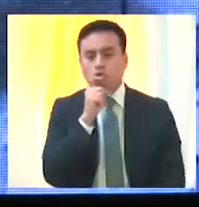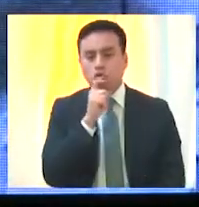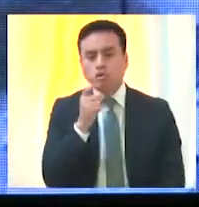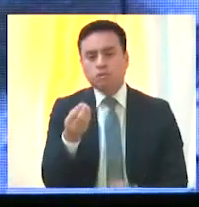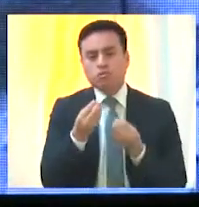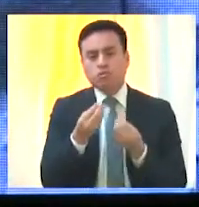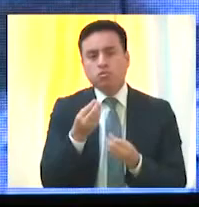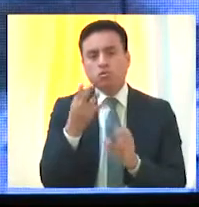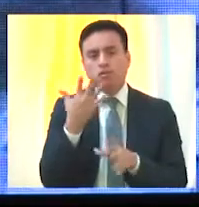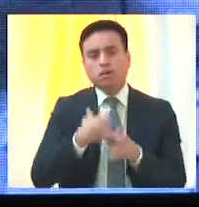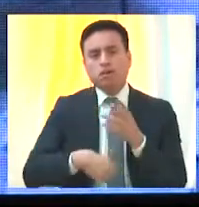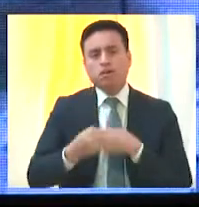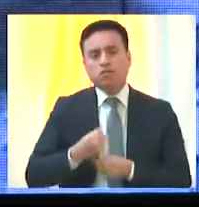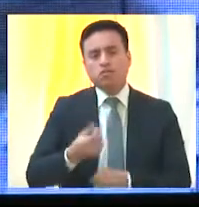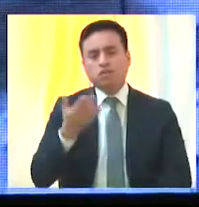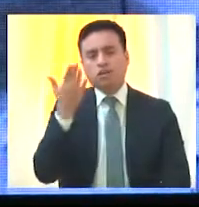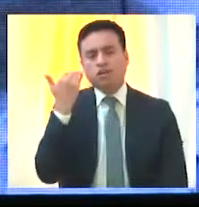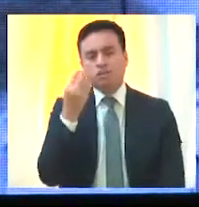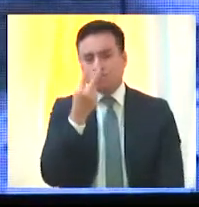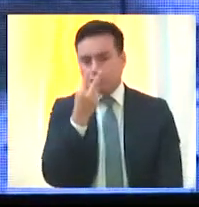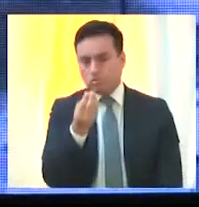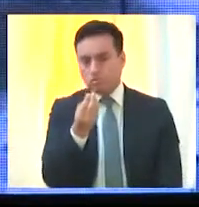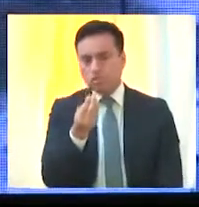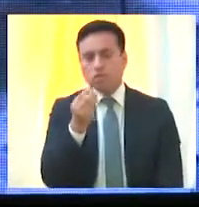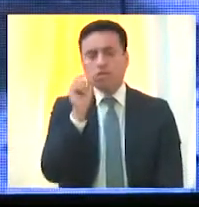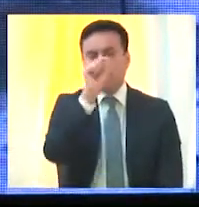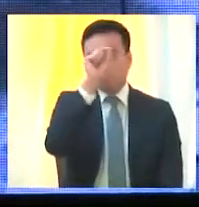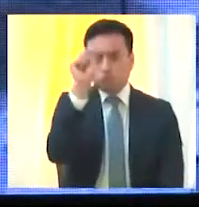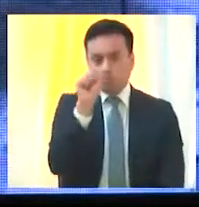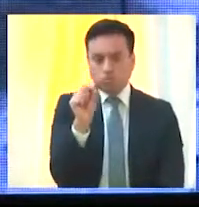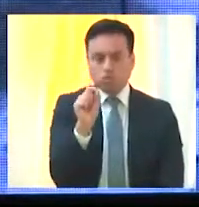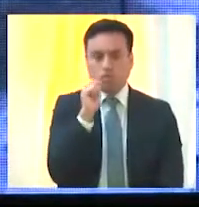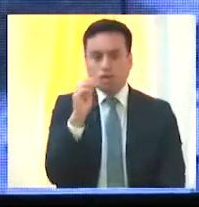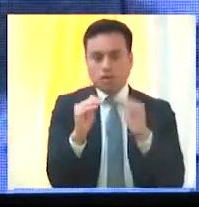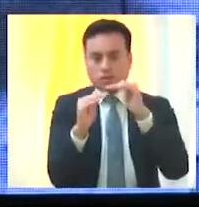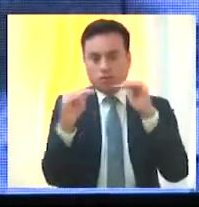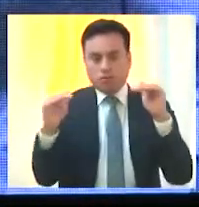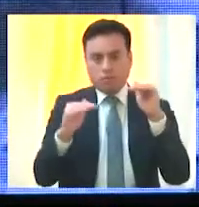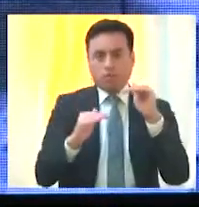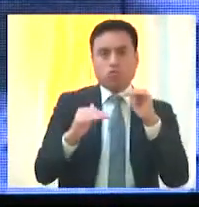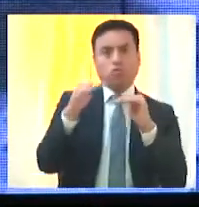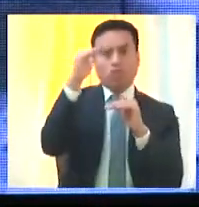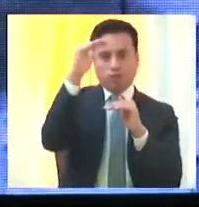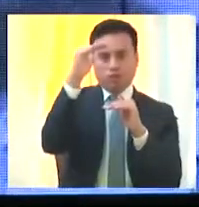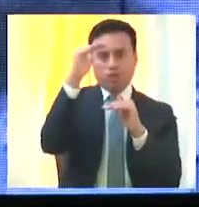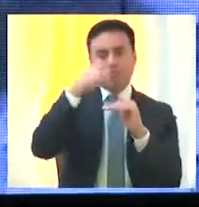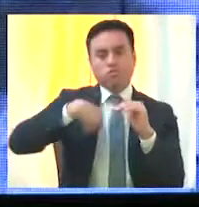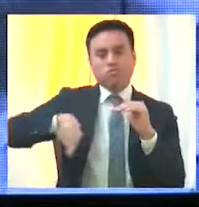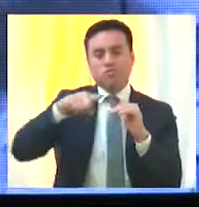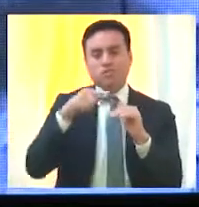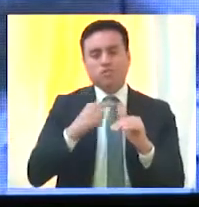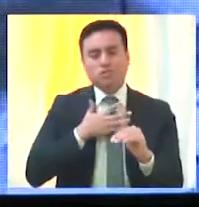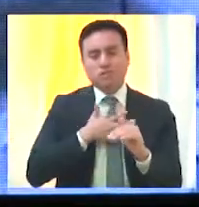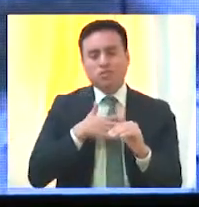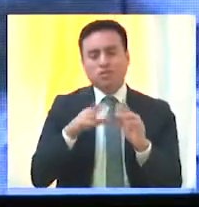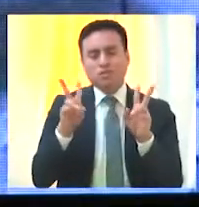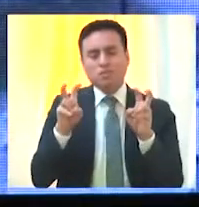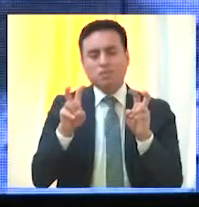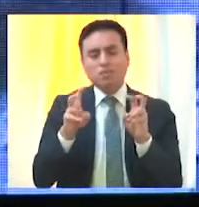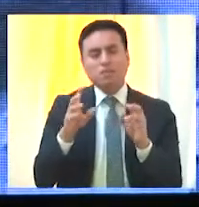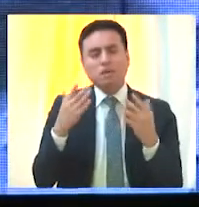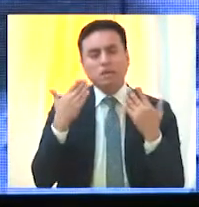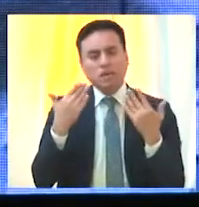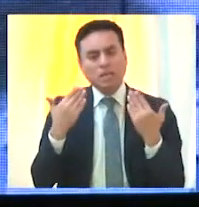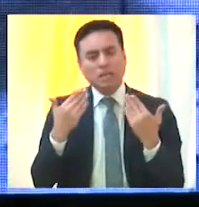en los últimos 10 años. No es coincidencia que todos los puntos están por sobre el promedio de la temperatura, hemos estado experimentando una condición mucho más